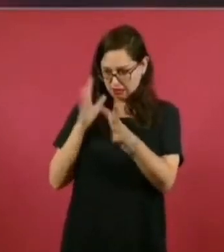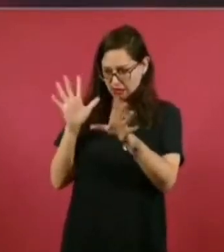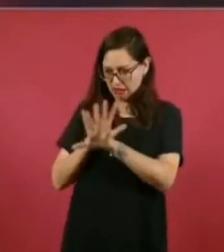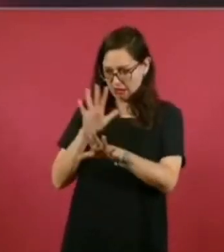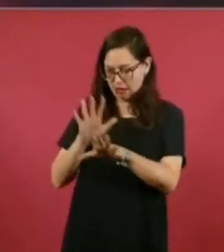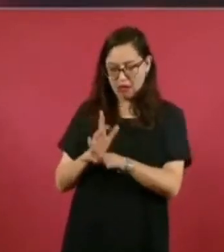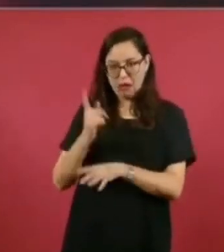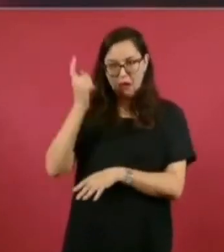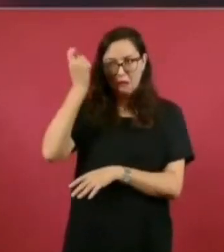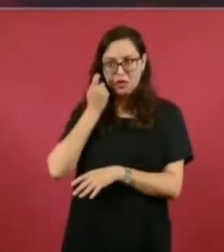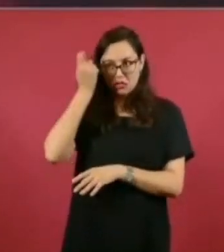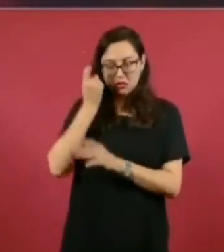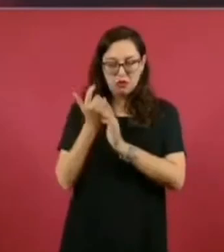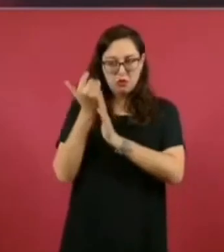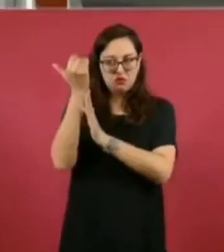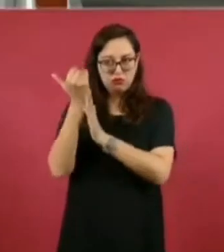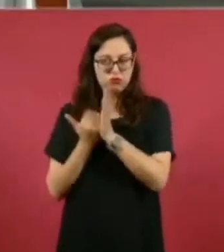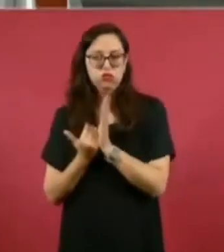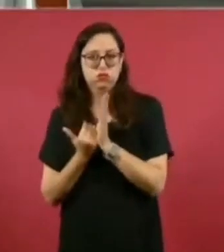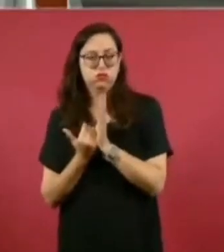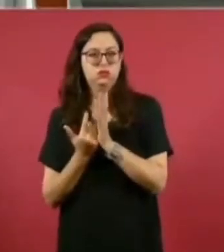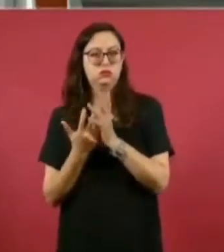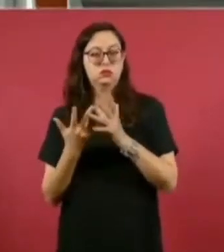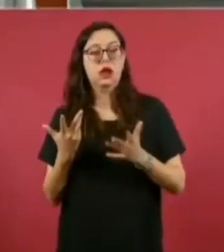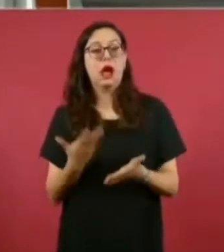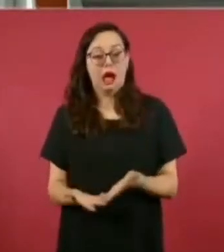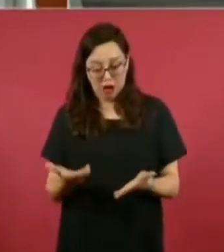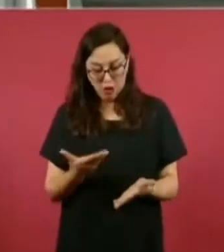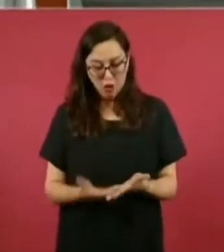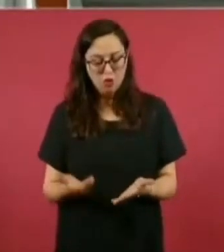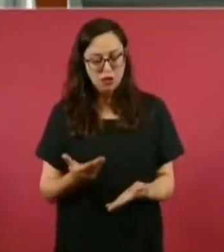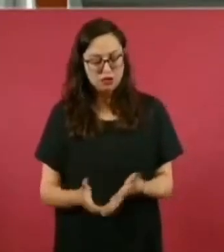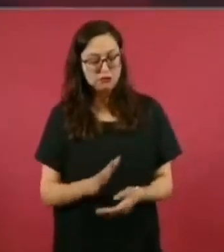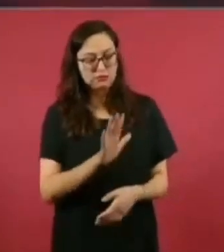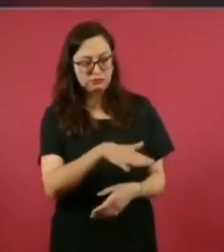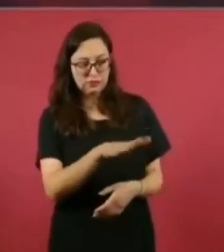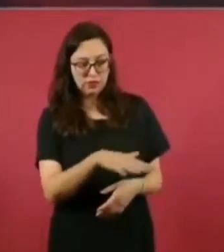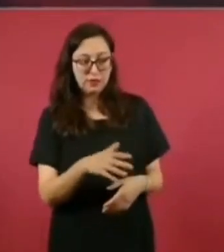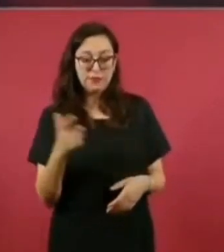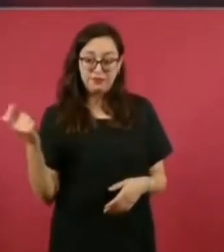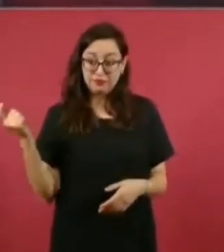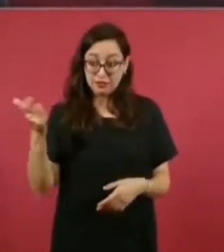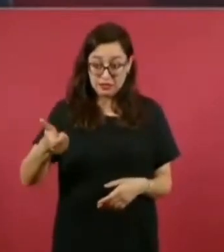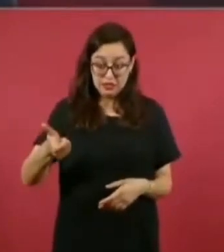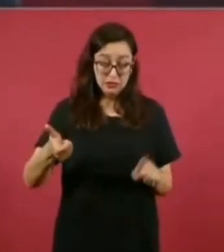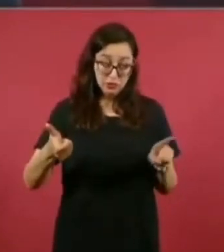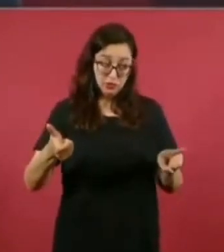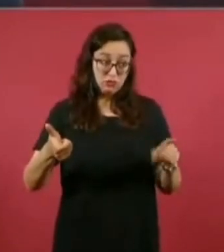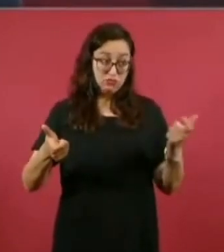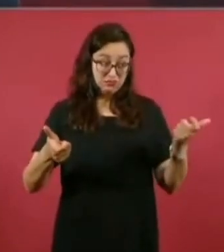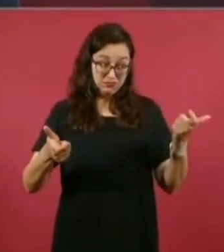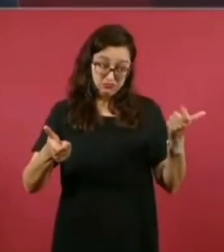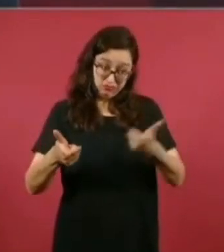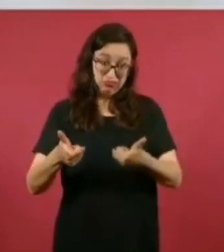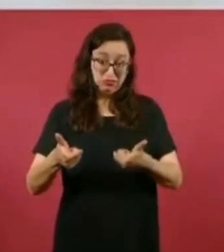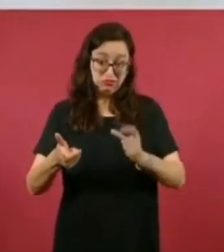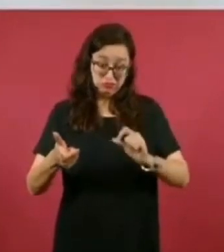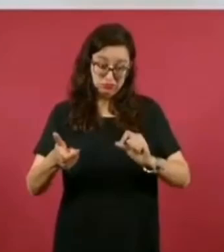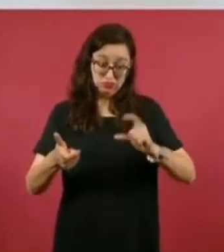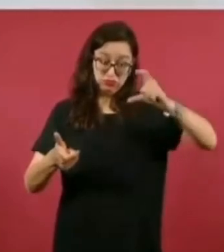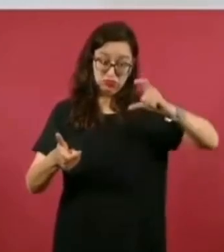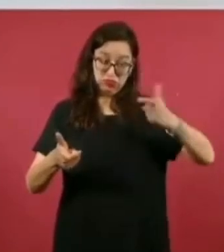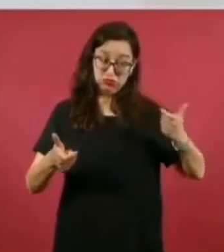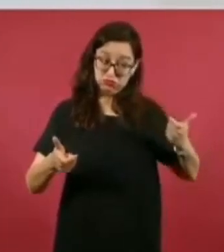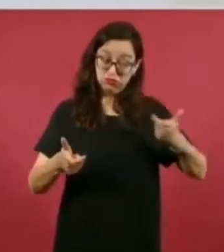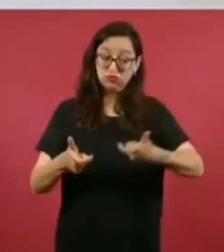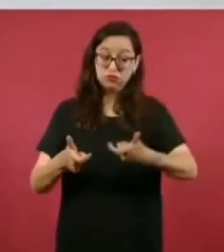Salazar entendió esto y dijo, nosotros nos comprometemos a